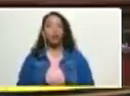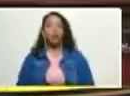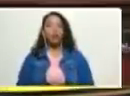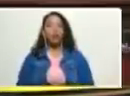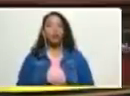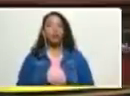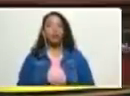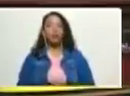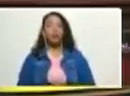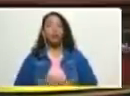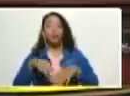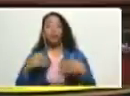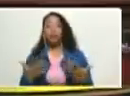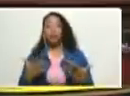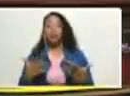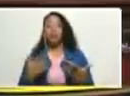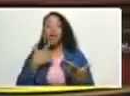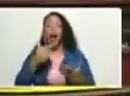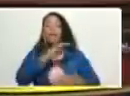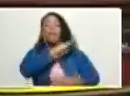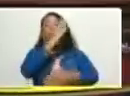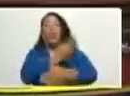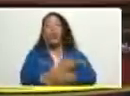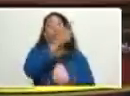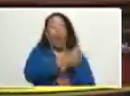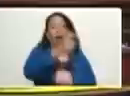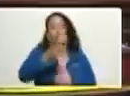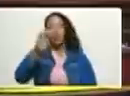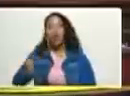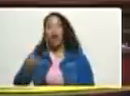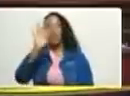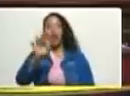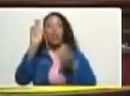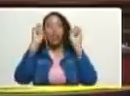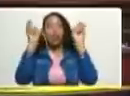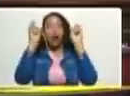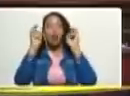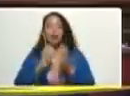que designa al Poder Ciudadano y sus tres órganos.